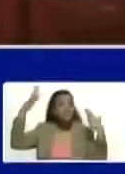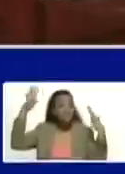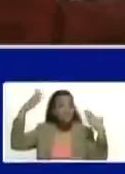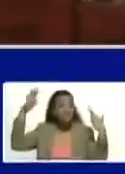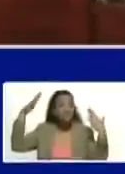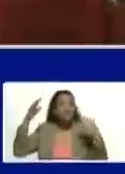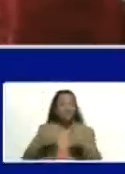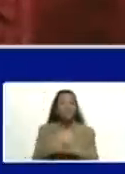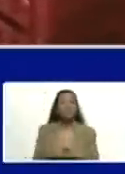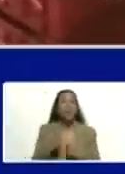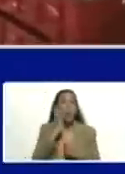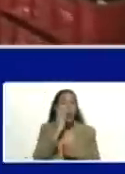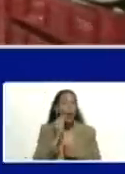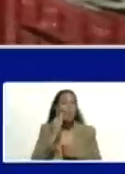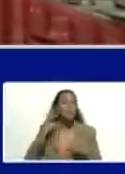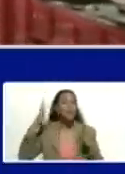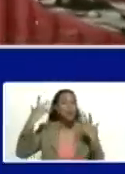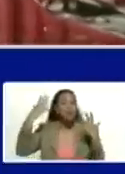Extraordinaria experiencia.